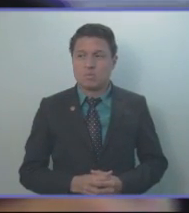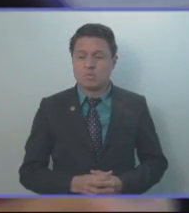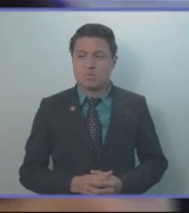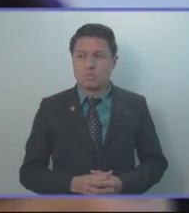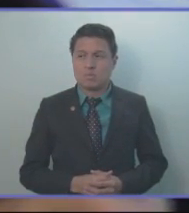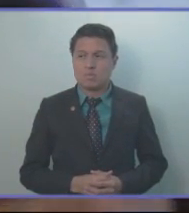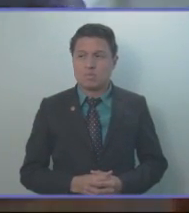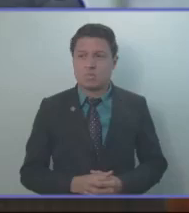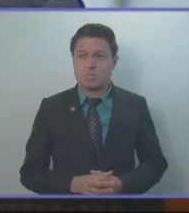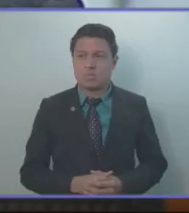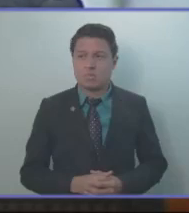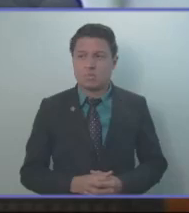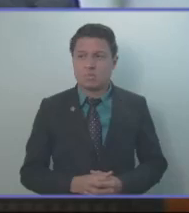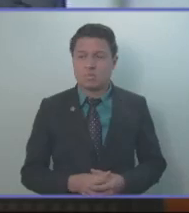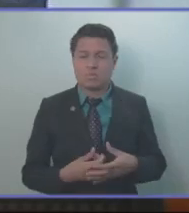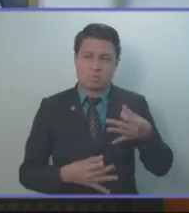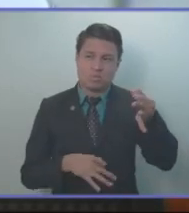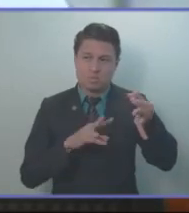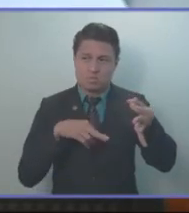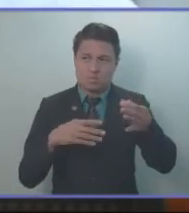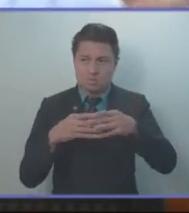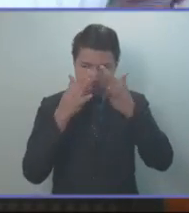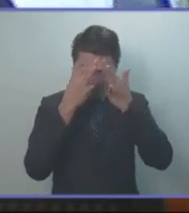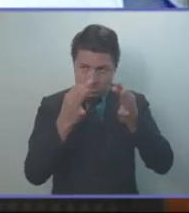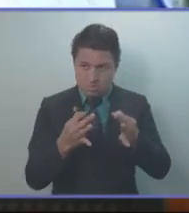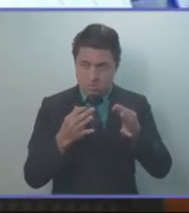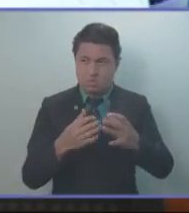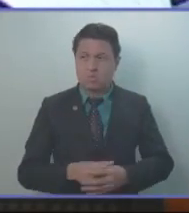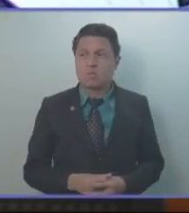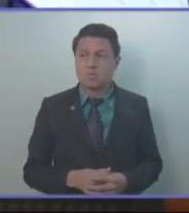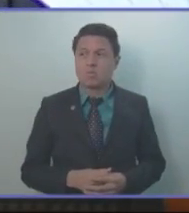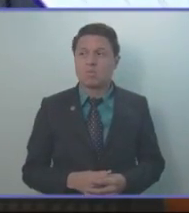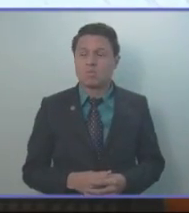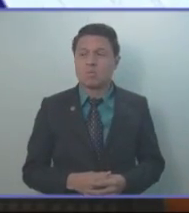del año 2018. Leído el dictamen